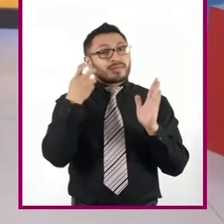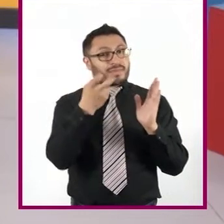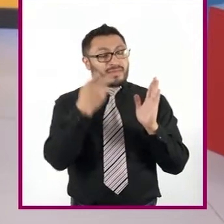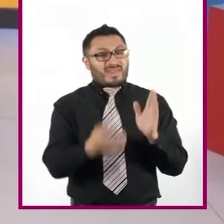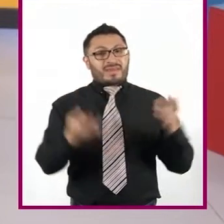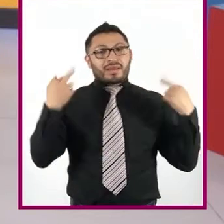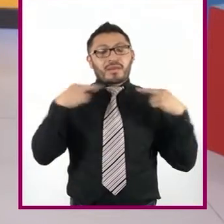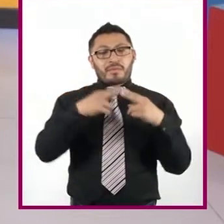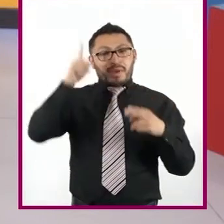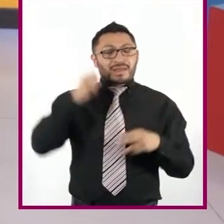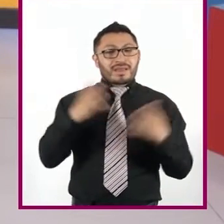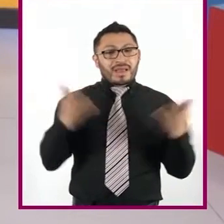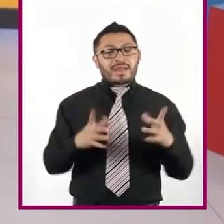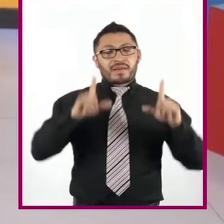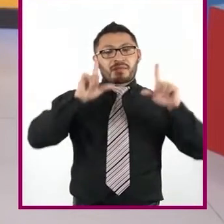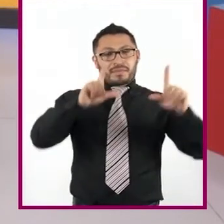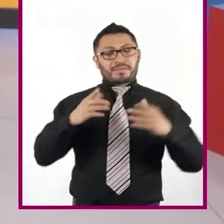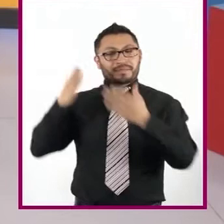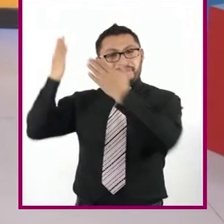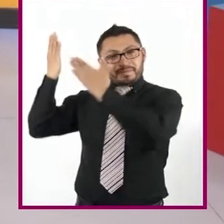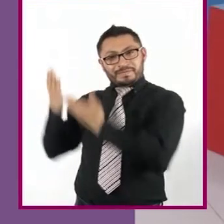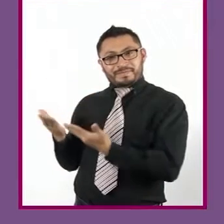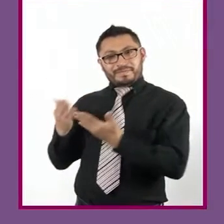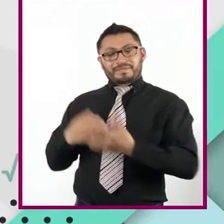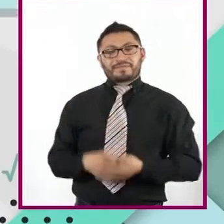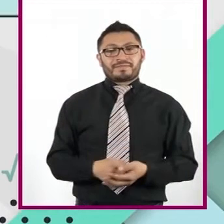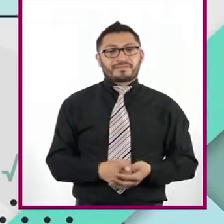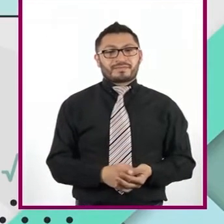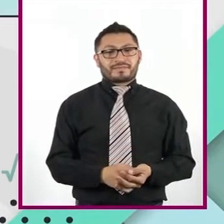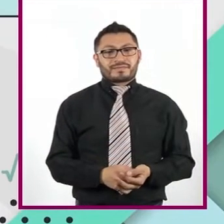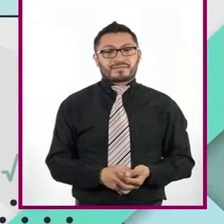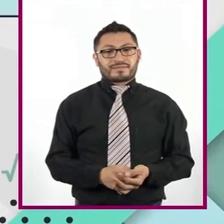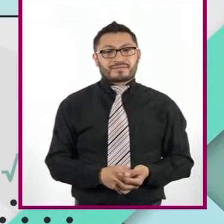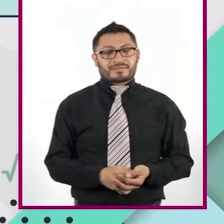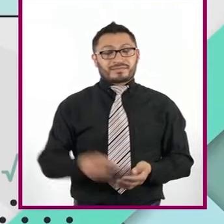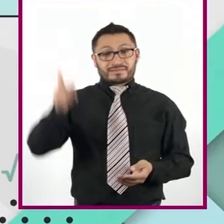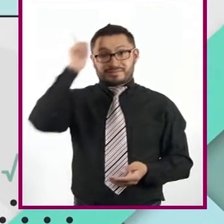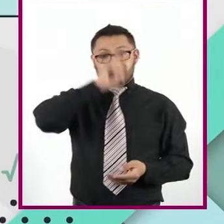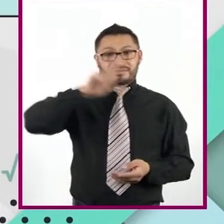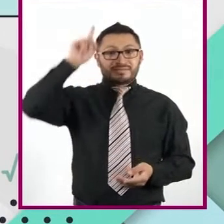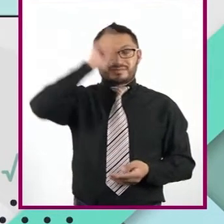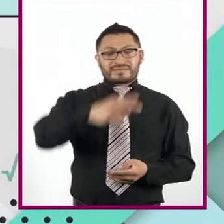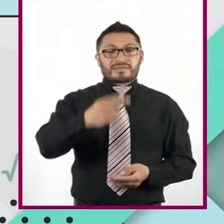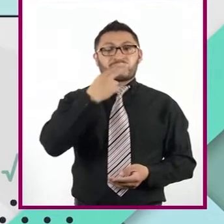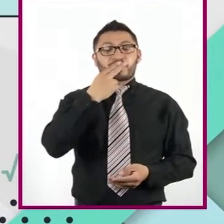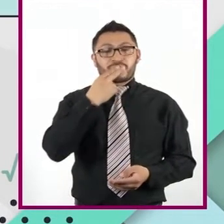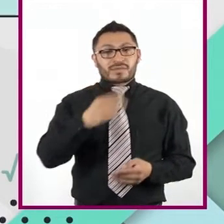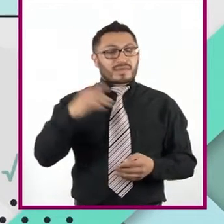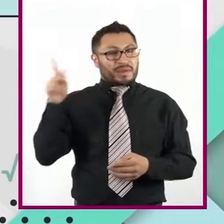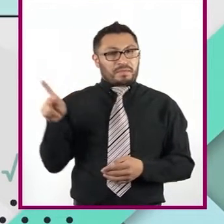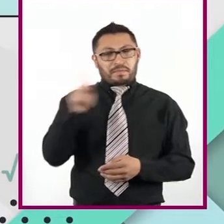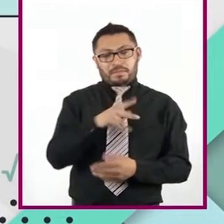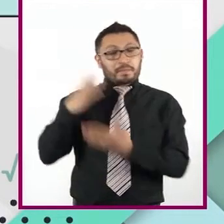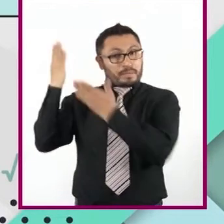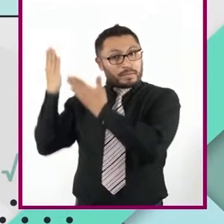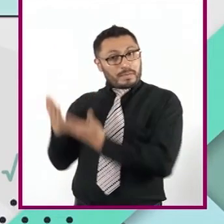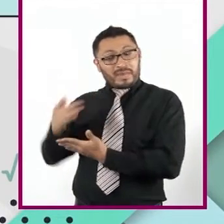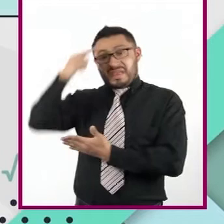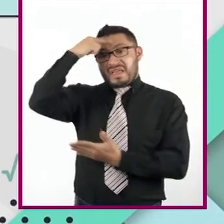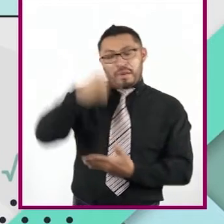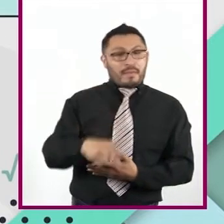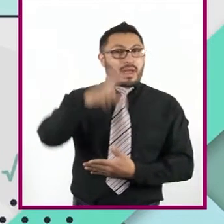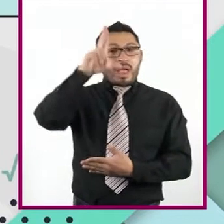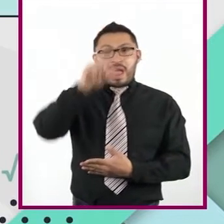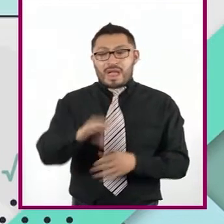un pequeño cuadro como el que se muestra a continuación. Es recomendable que usemos uno similar para que no